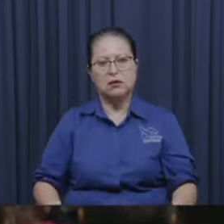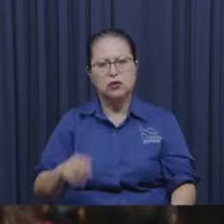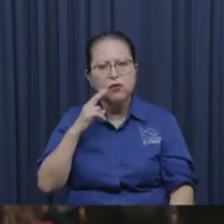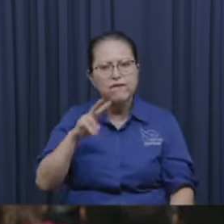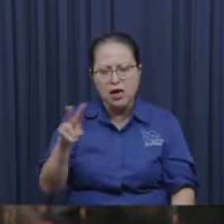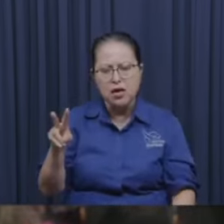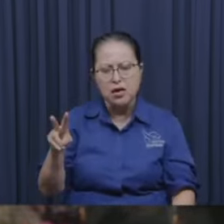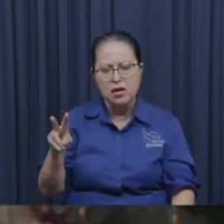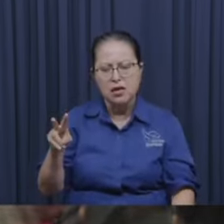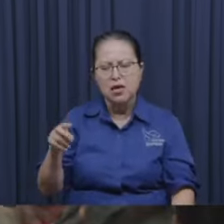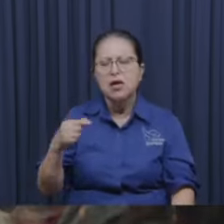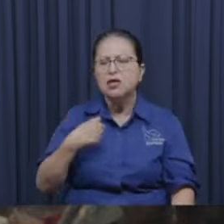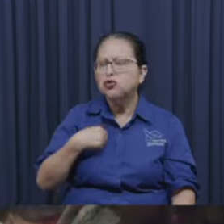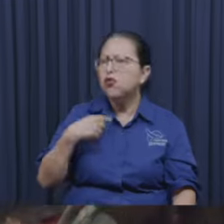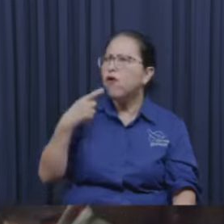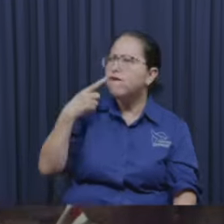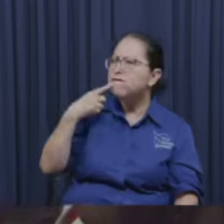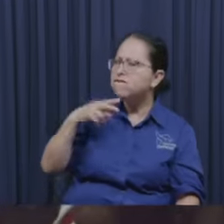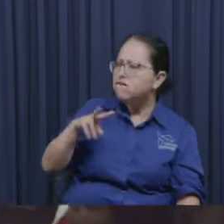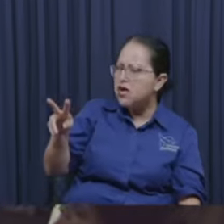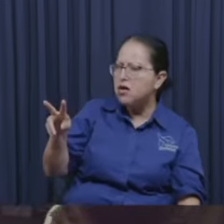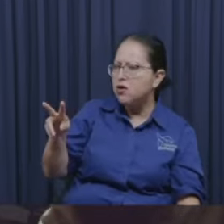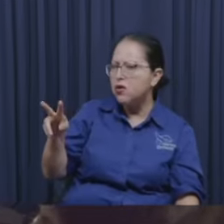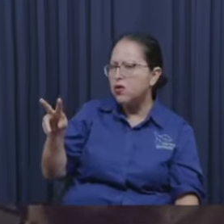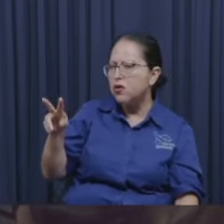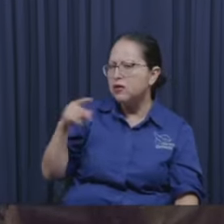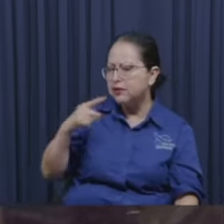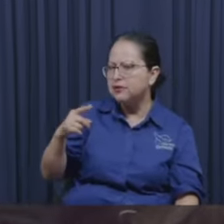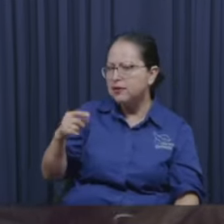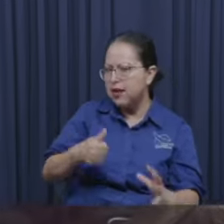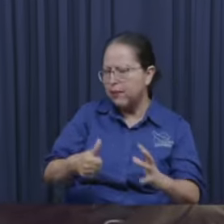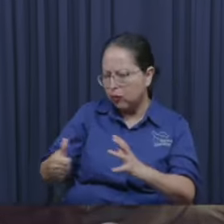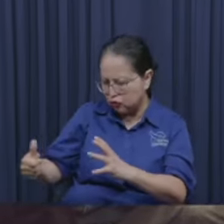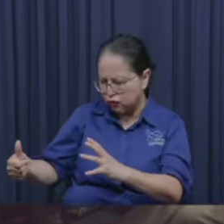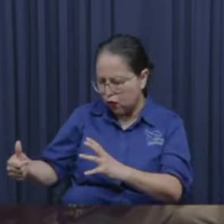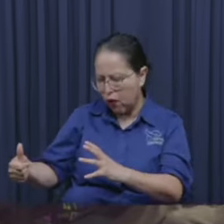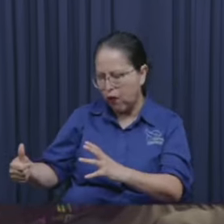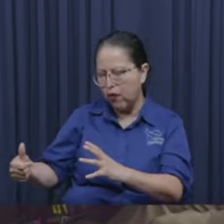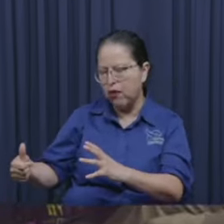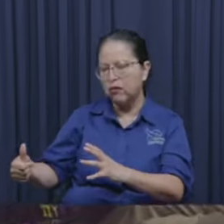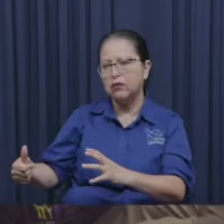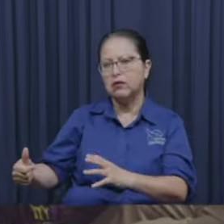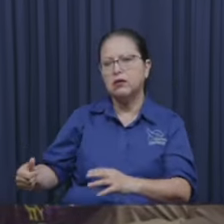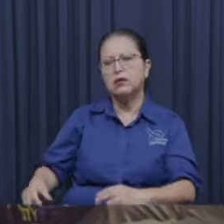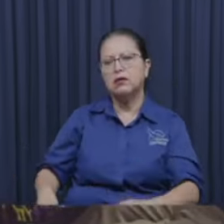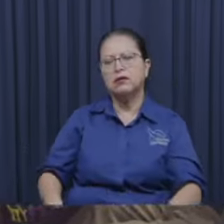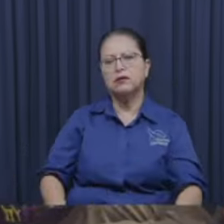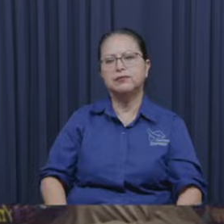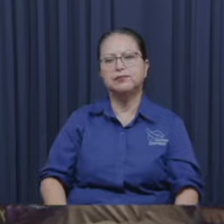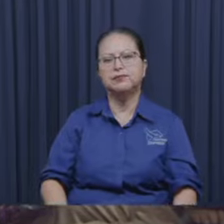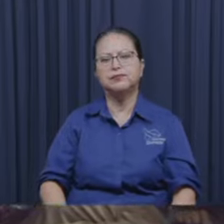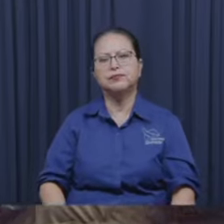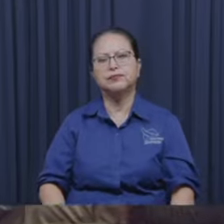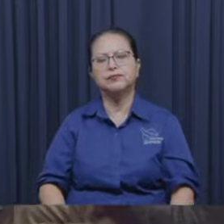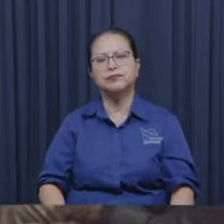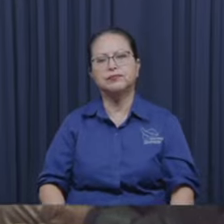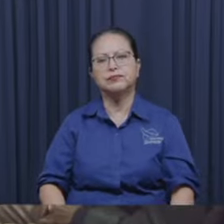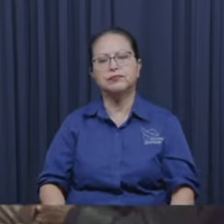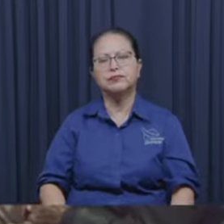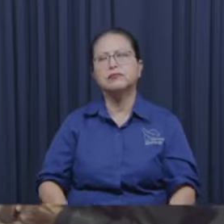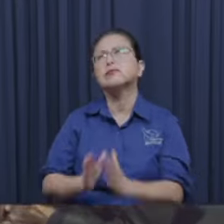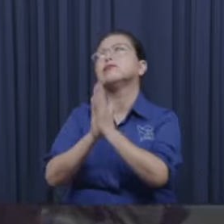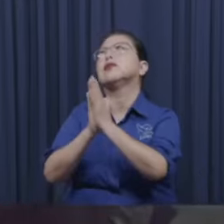ponga a juzgar a los demás como ya le dije porque estoy en la santa cena pero criterios sí tenemos que tener Ah pero